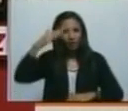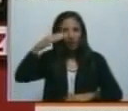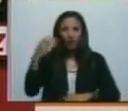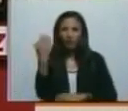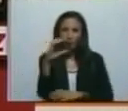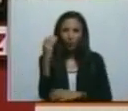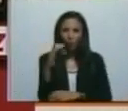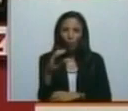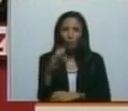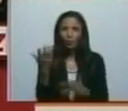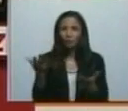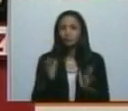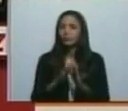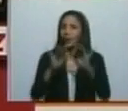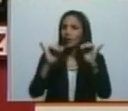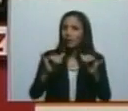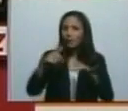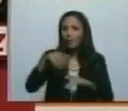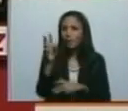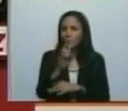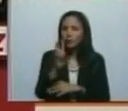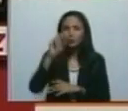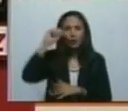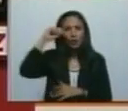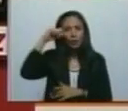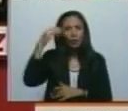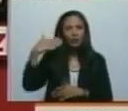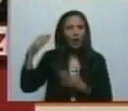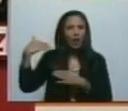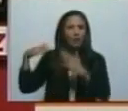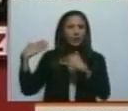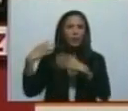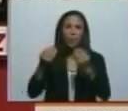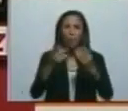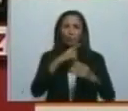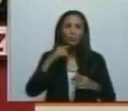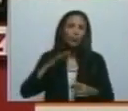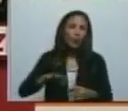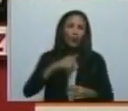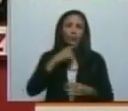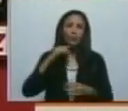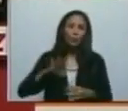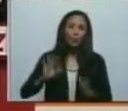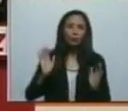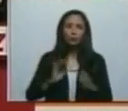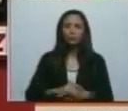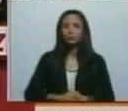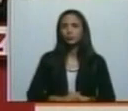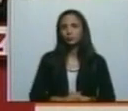Aquí mismo en Venezuela, ¿vale? No nos acordamos aquí de las masacres. Aquí mismo no está la masacre del Amparo.